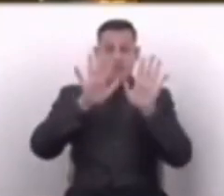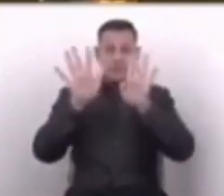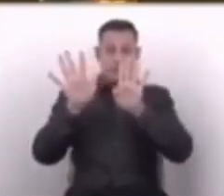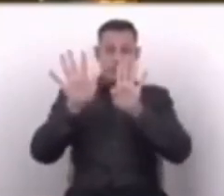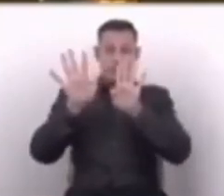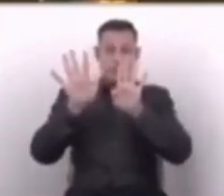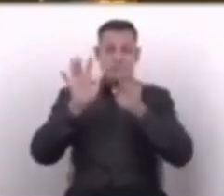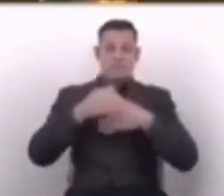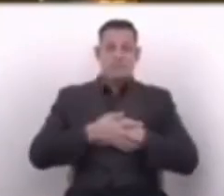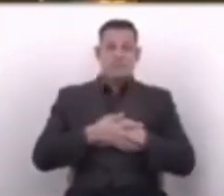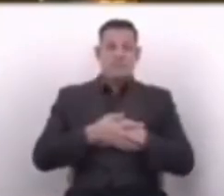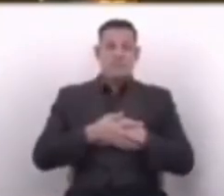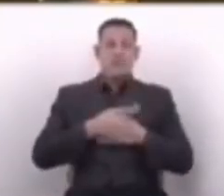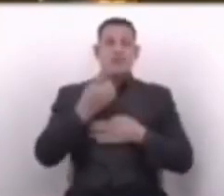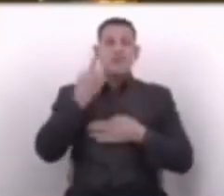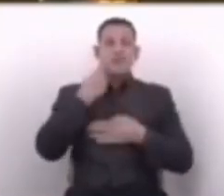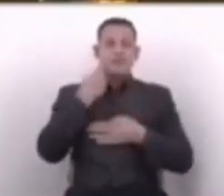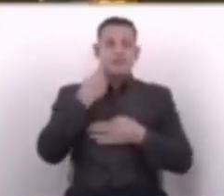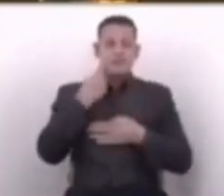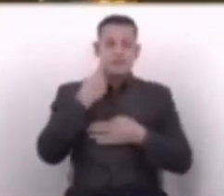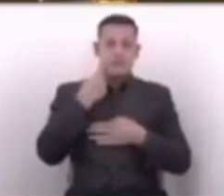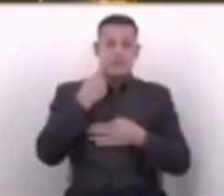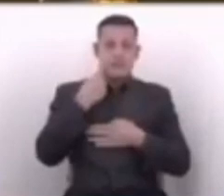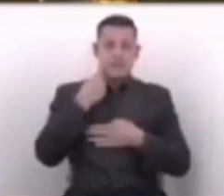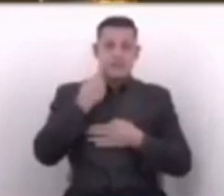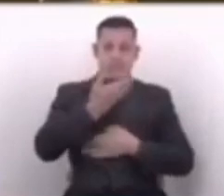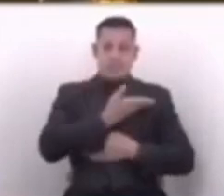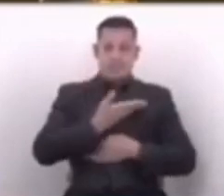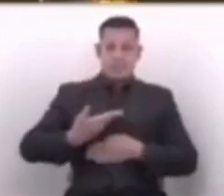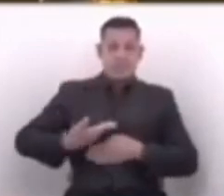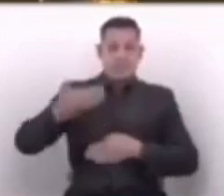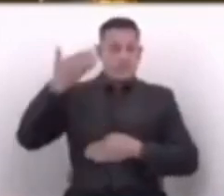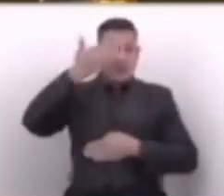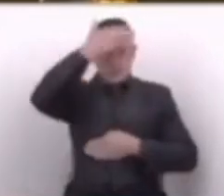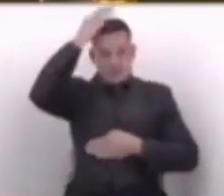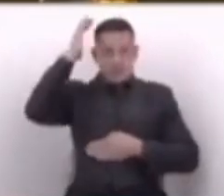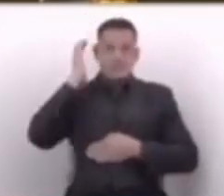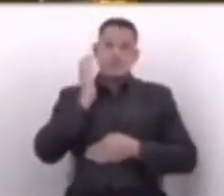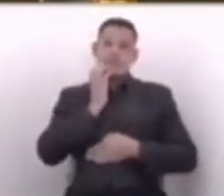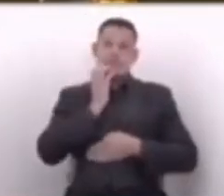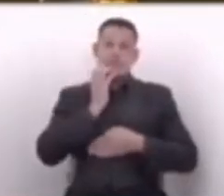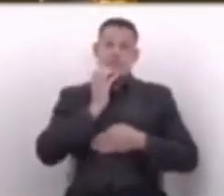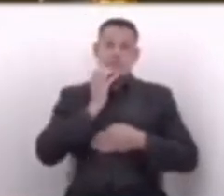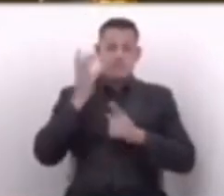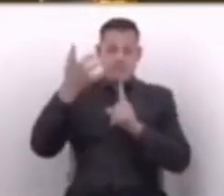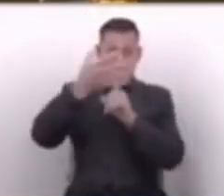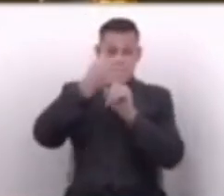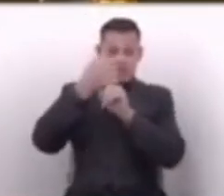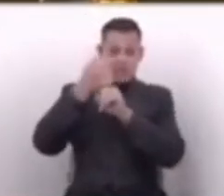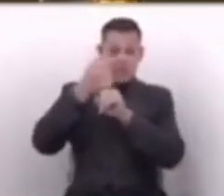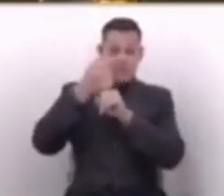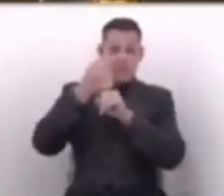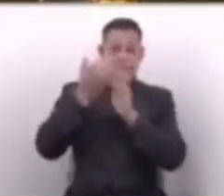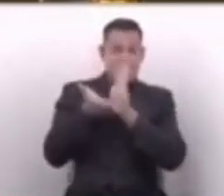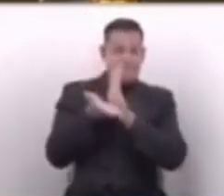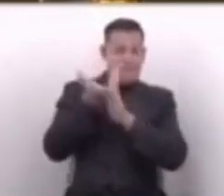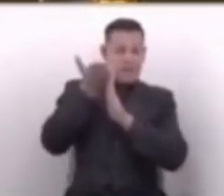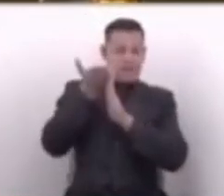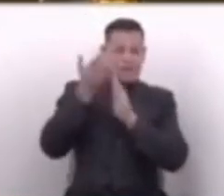2019, en donde el presidente Bukele ganó por más